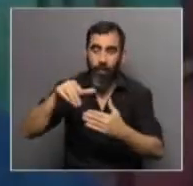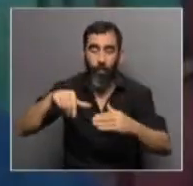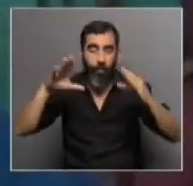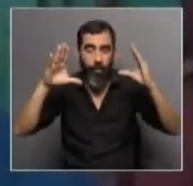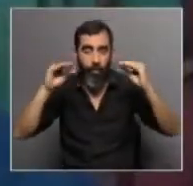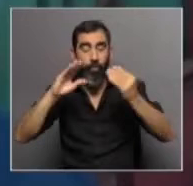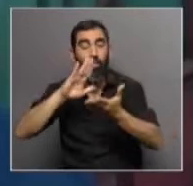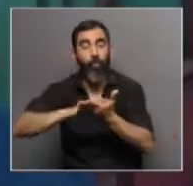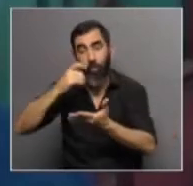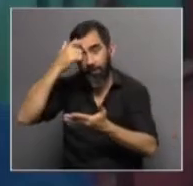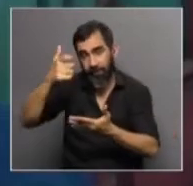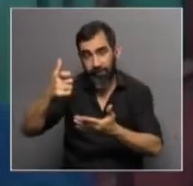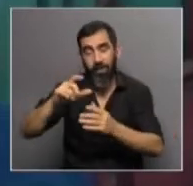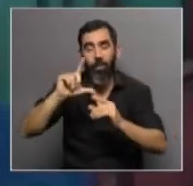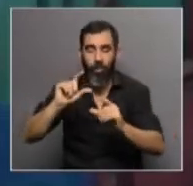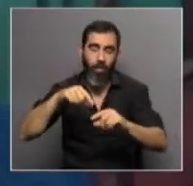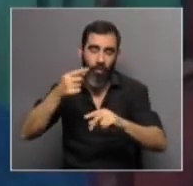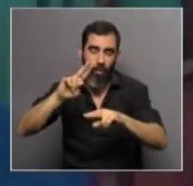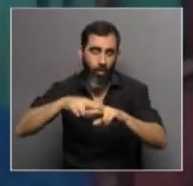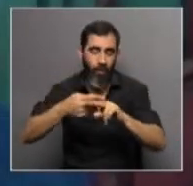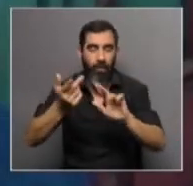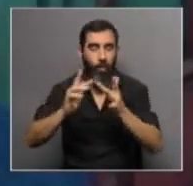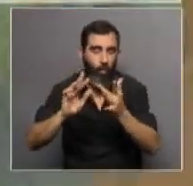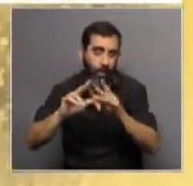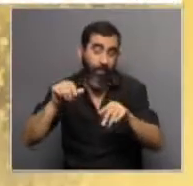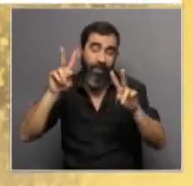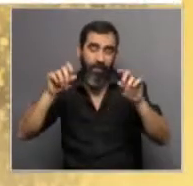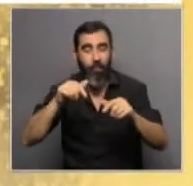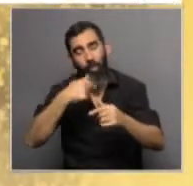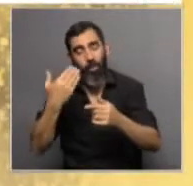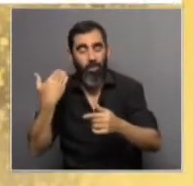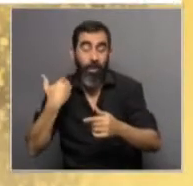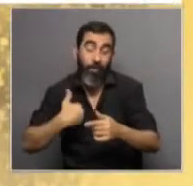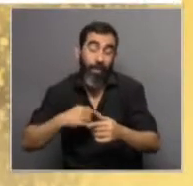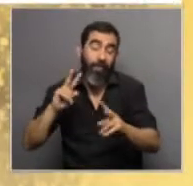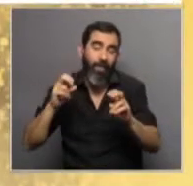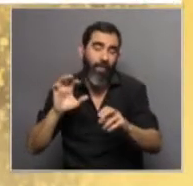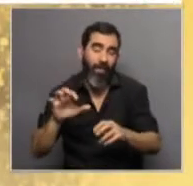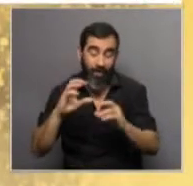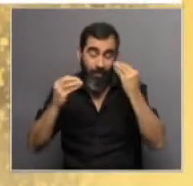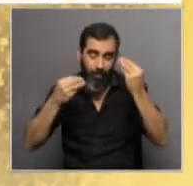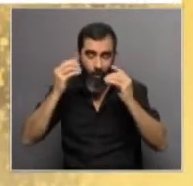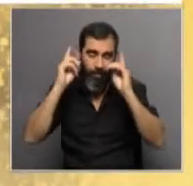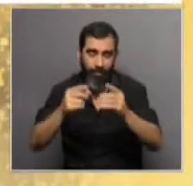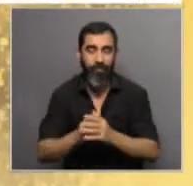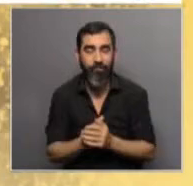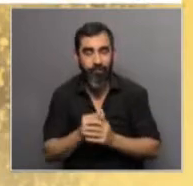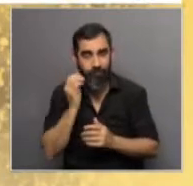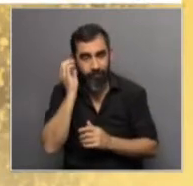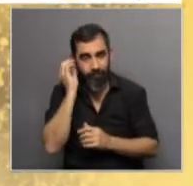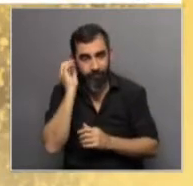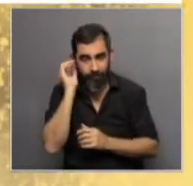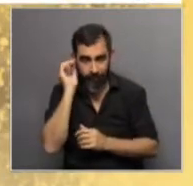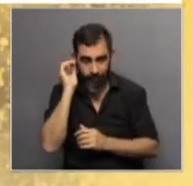aquí en Sobre Ciencia, y obviamente que volveremos a conversar sobre este y lamentablemente sobre otros tipos de cáncer que también preocupan. Hasta pronto.